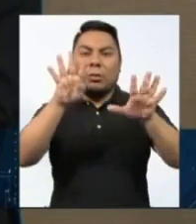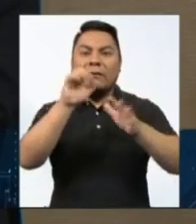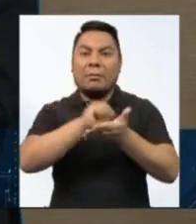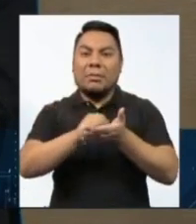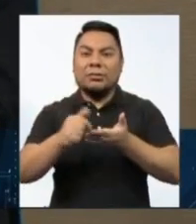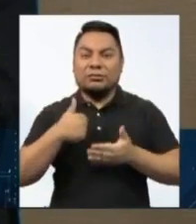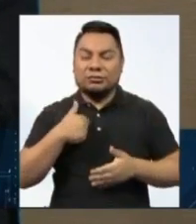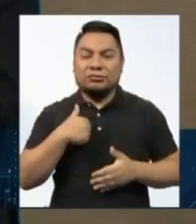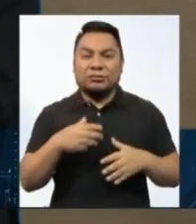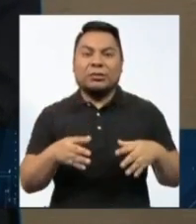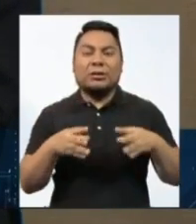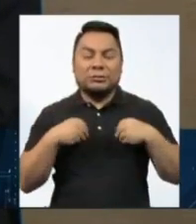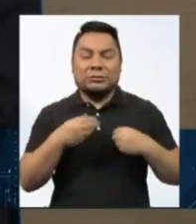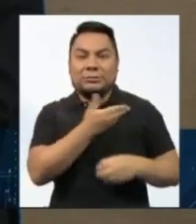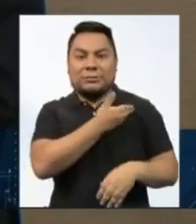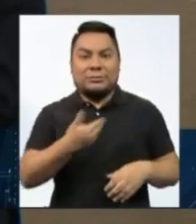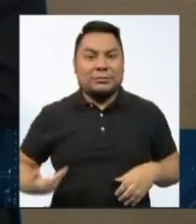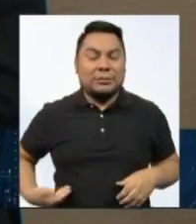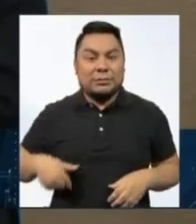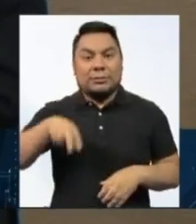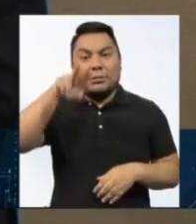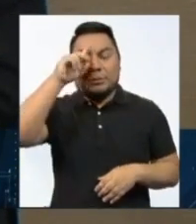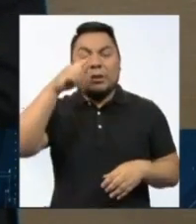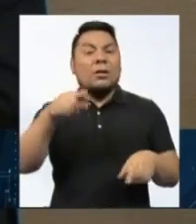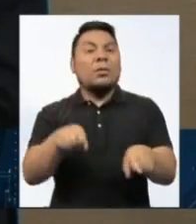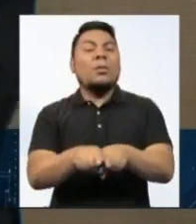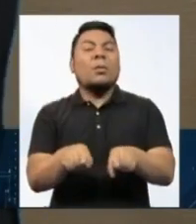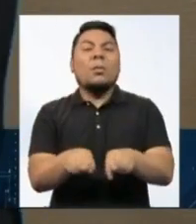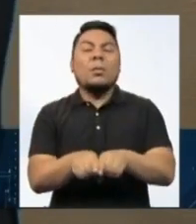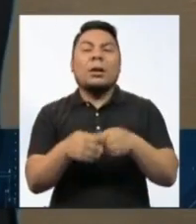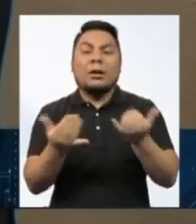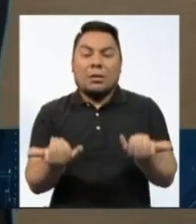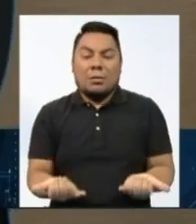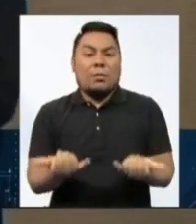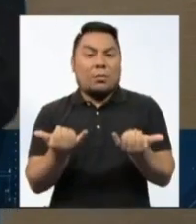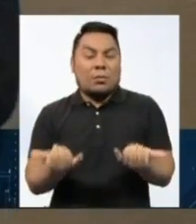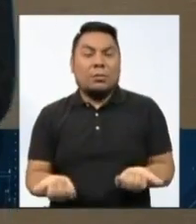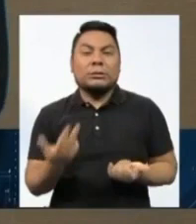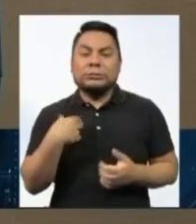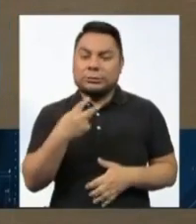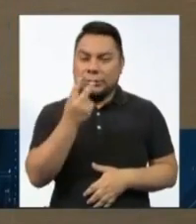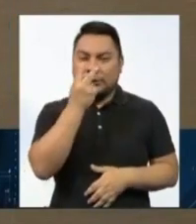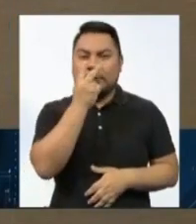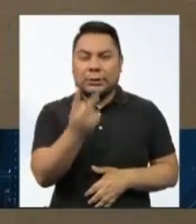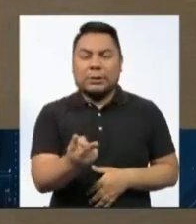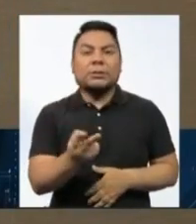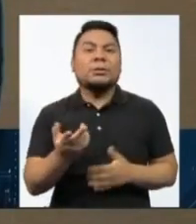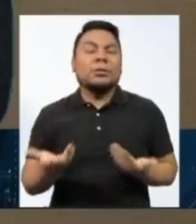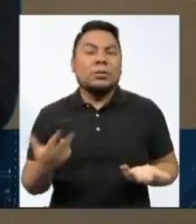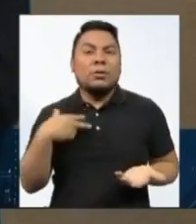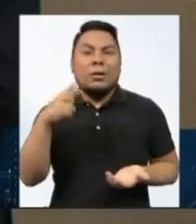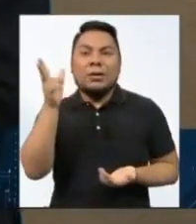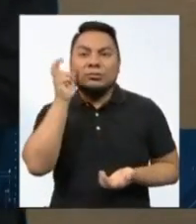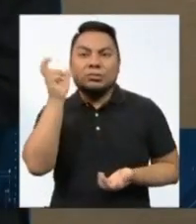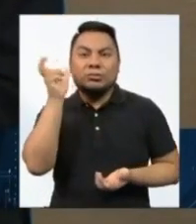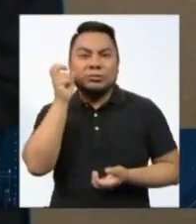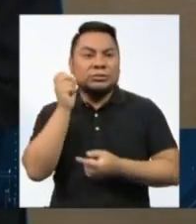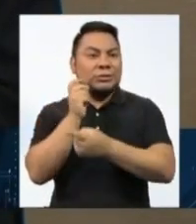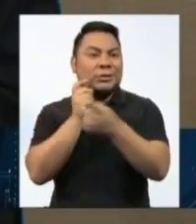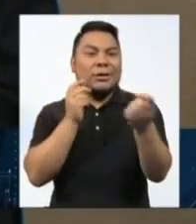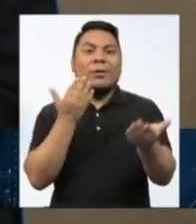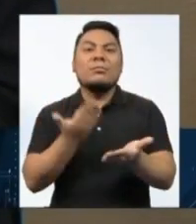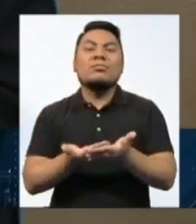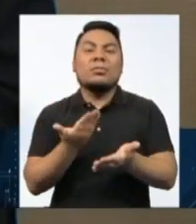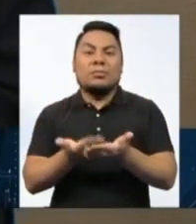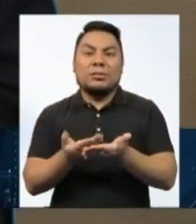9 meses, al igual que hoy, viendo y escuchando las